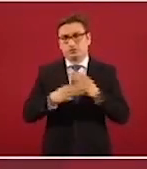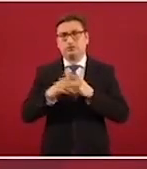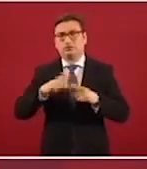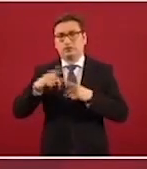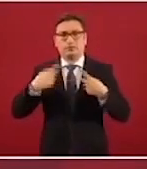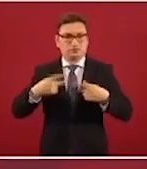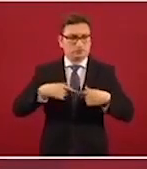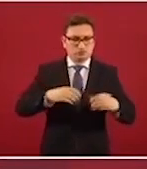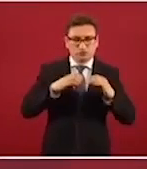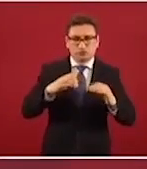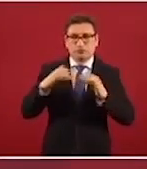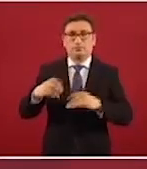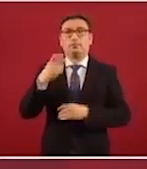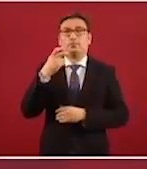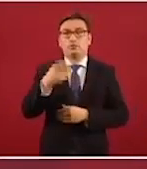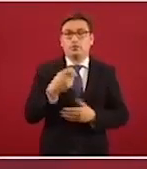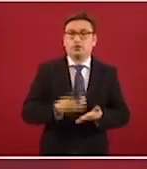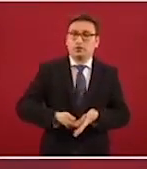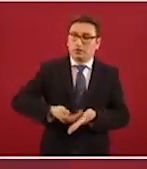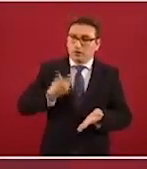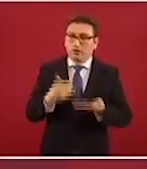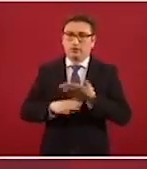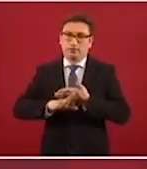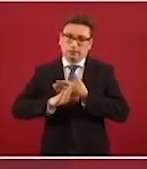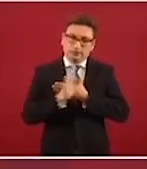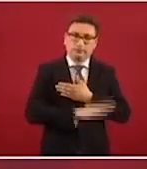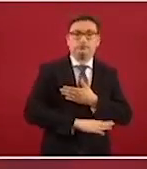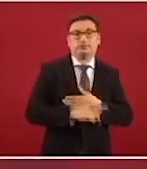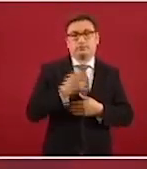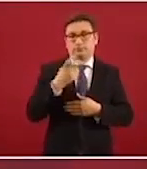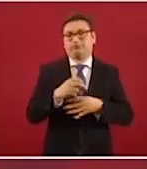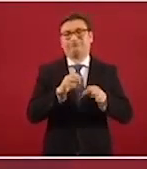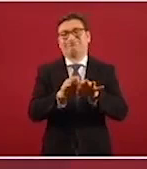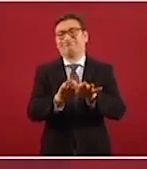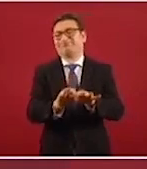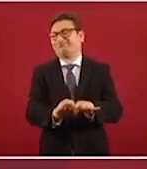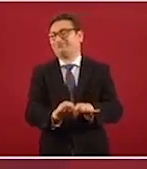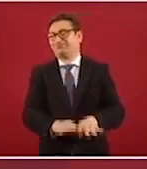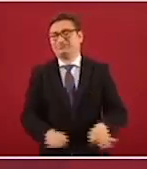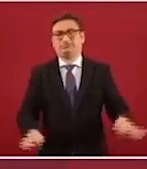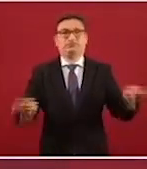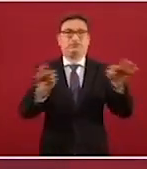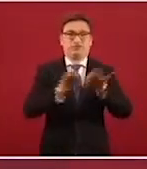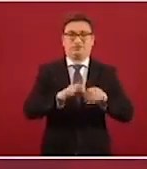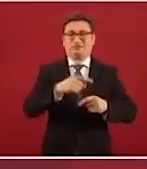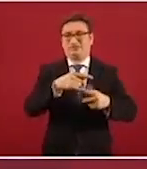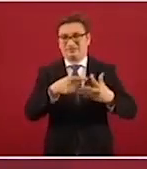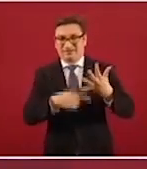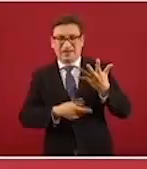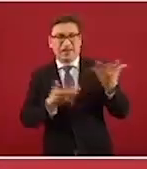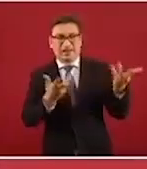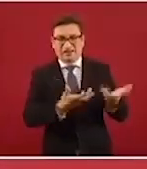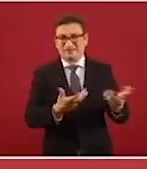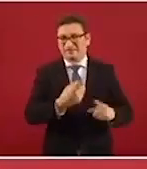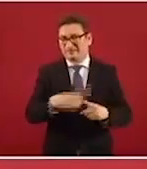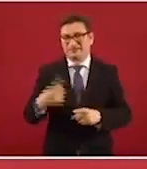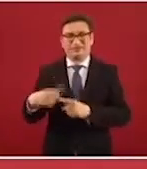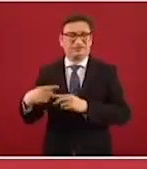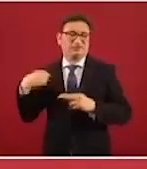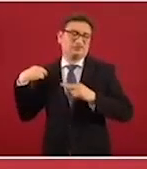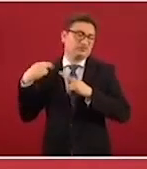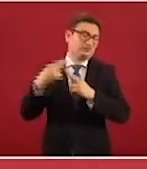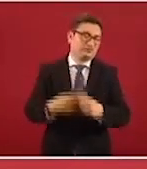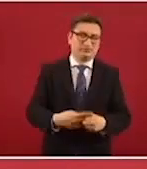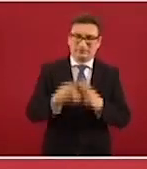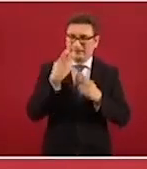eso la parte preventiva es básica. Todo lo que se ha venido haciendo ha ayudado